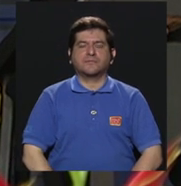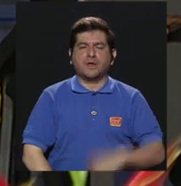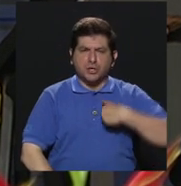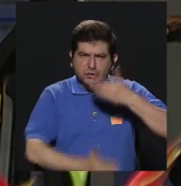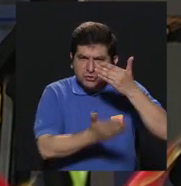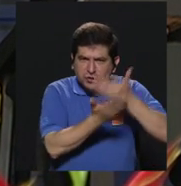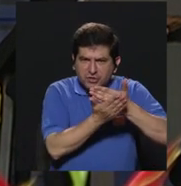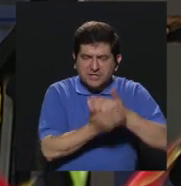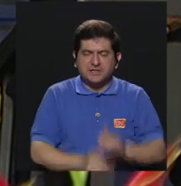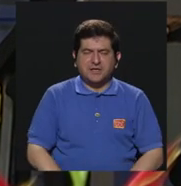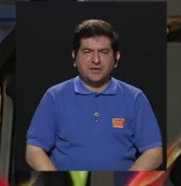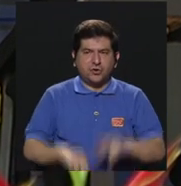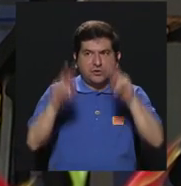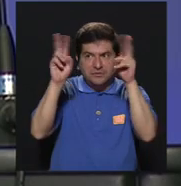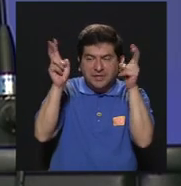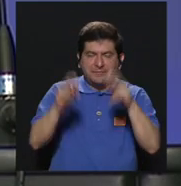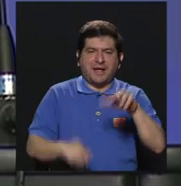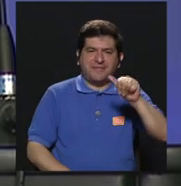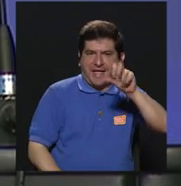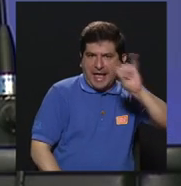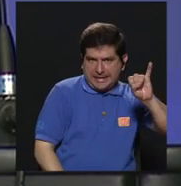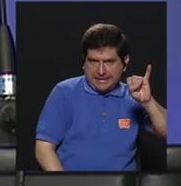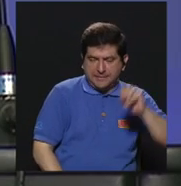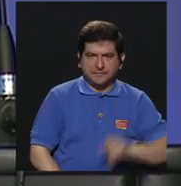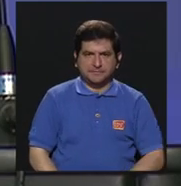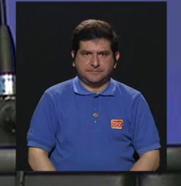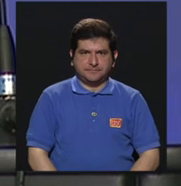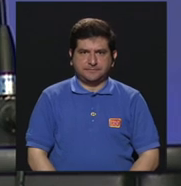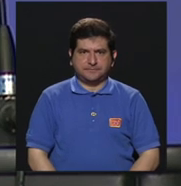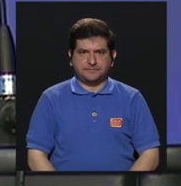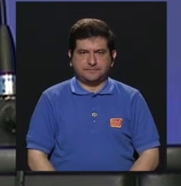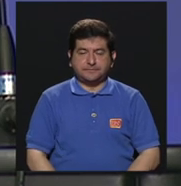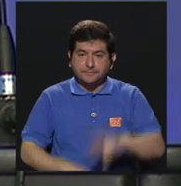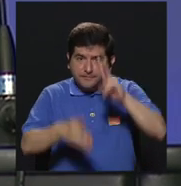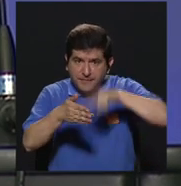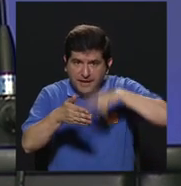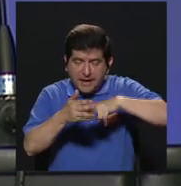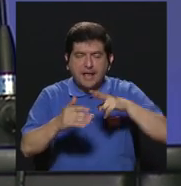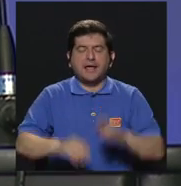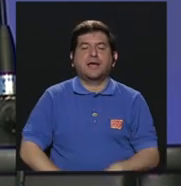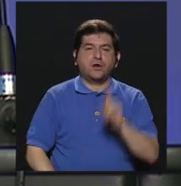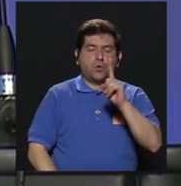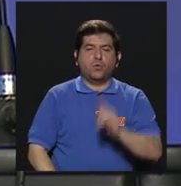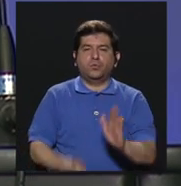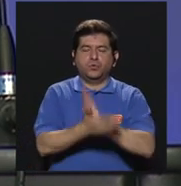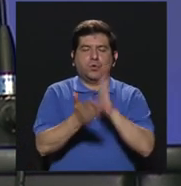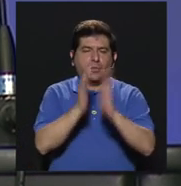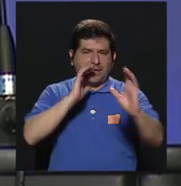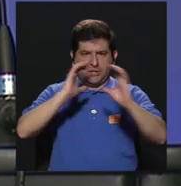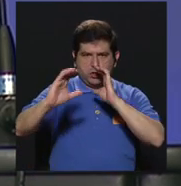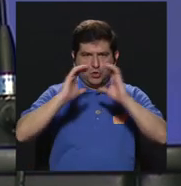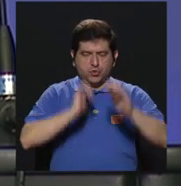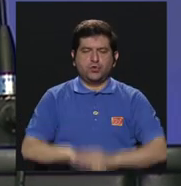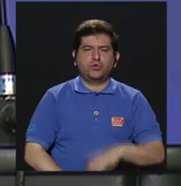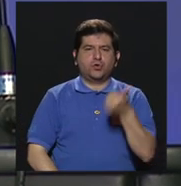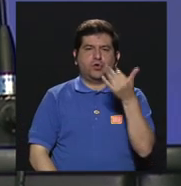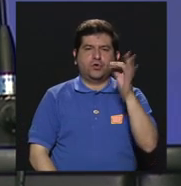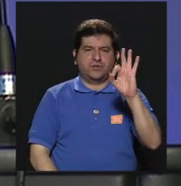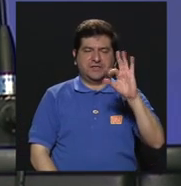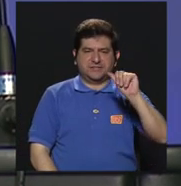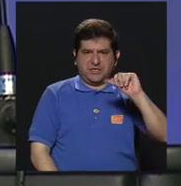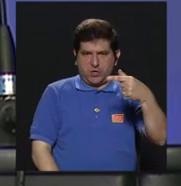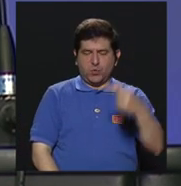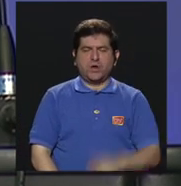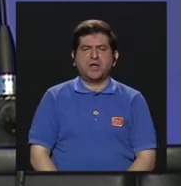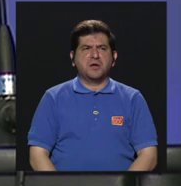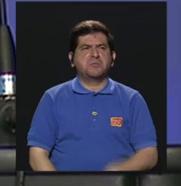Interrumpo la cita de Amnistía Internacional para leerles un comunicado del 19 de agosto, o